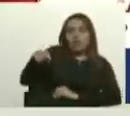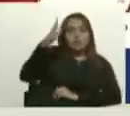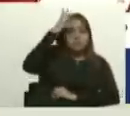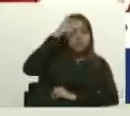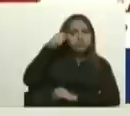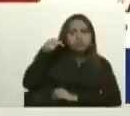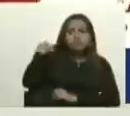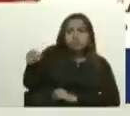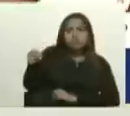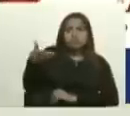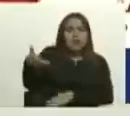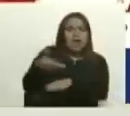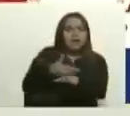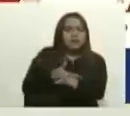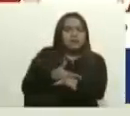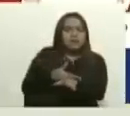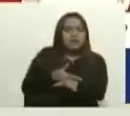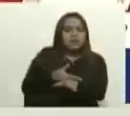de lo afirmado